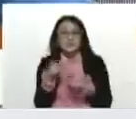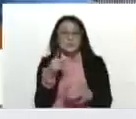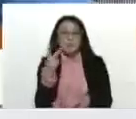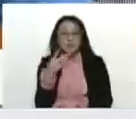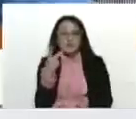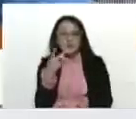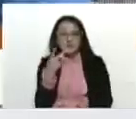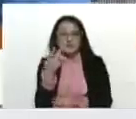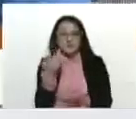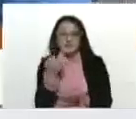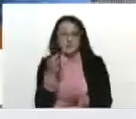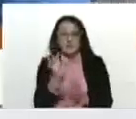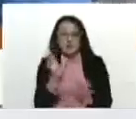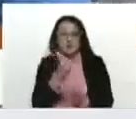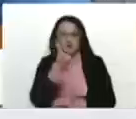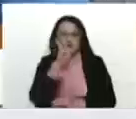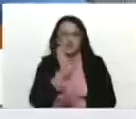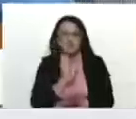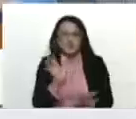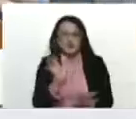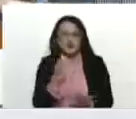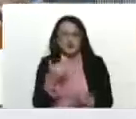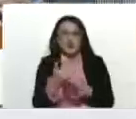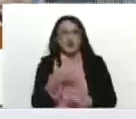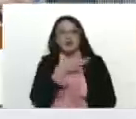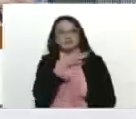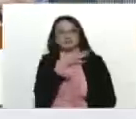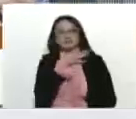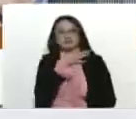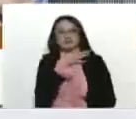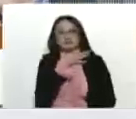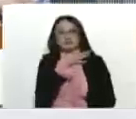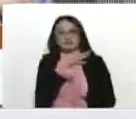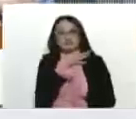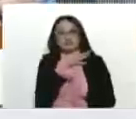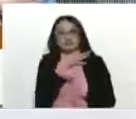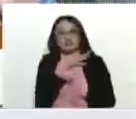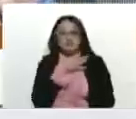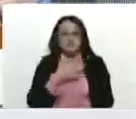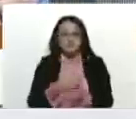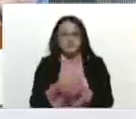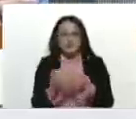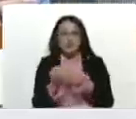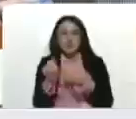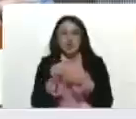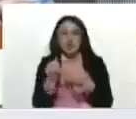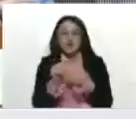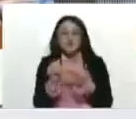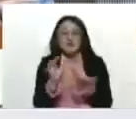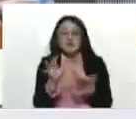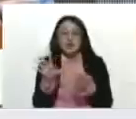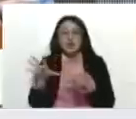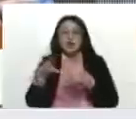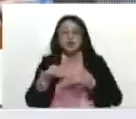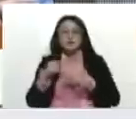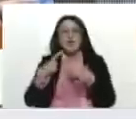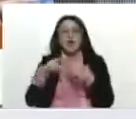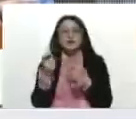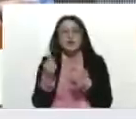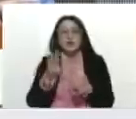como le decía es un verdadero suicidio Por qué como le decía dolarizar es adoptar una moneda extranjera en Ecuador